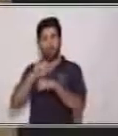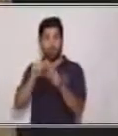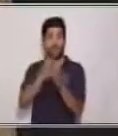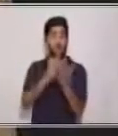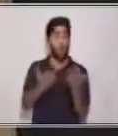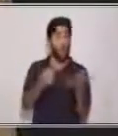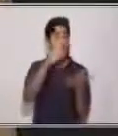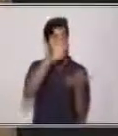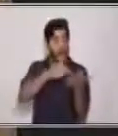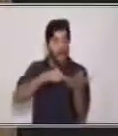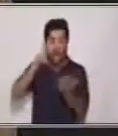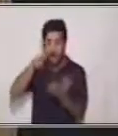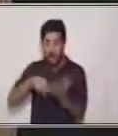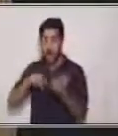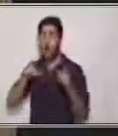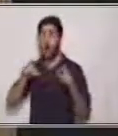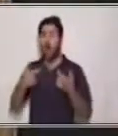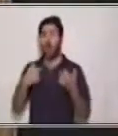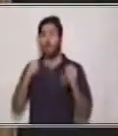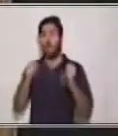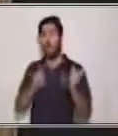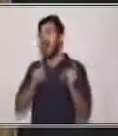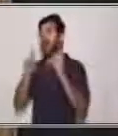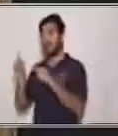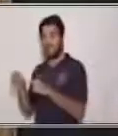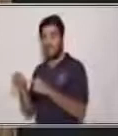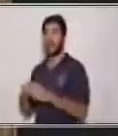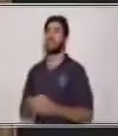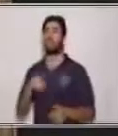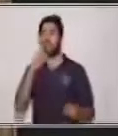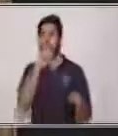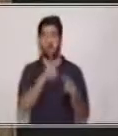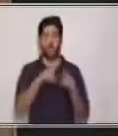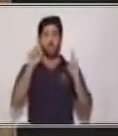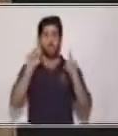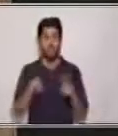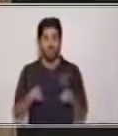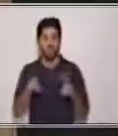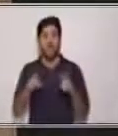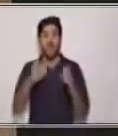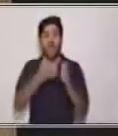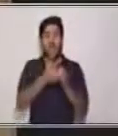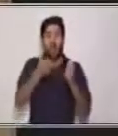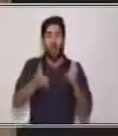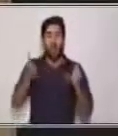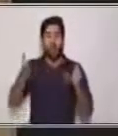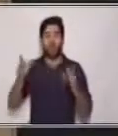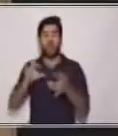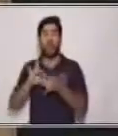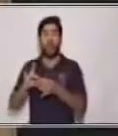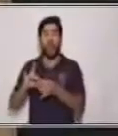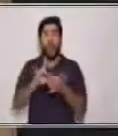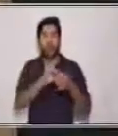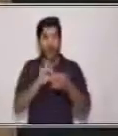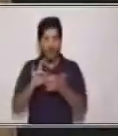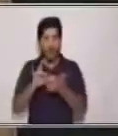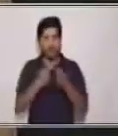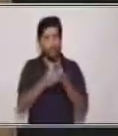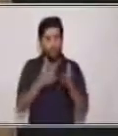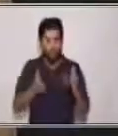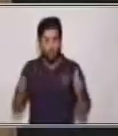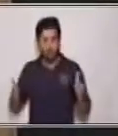deben de ir paso a paso. También que debe tener una estructura organizada, es decir, regularmente vamos a